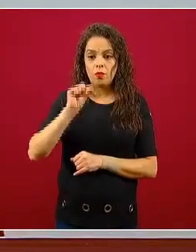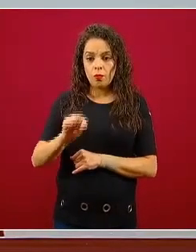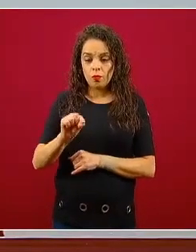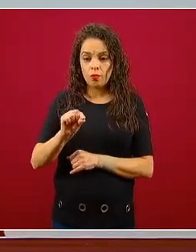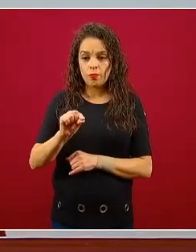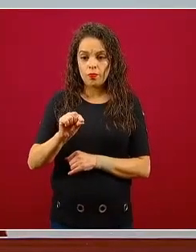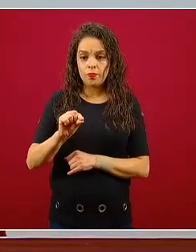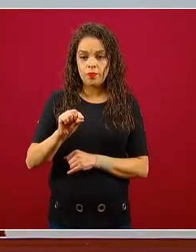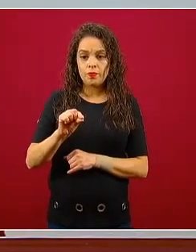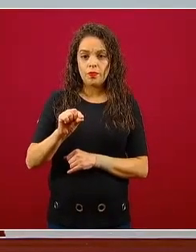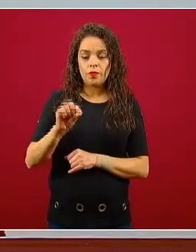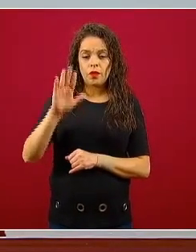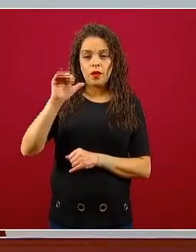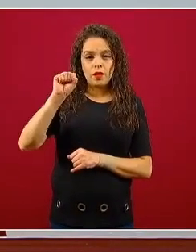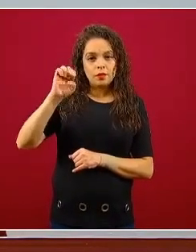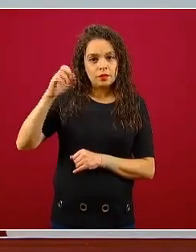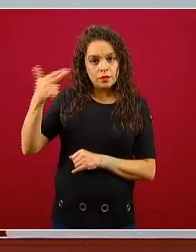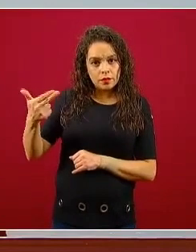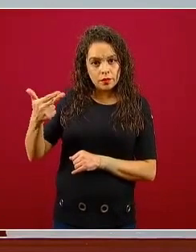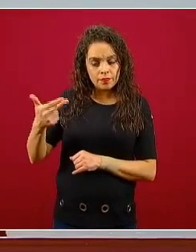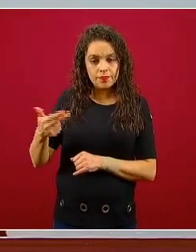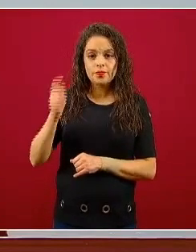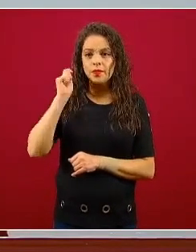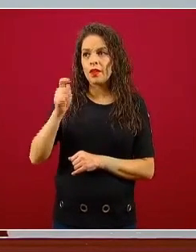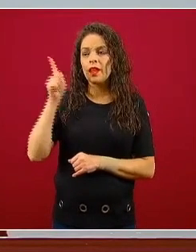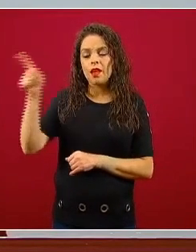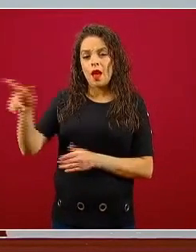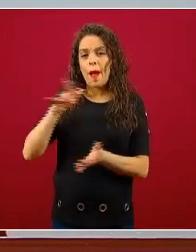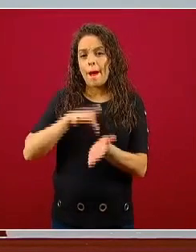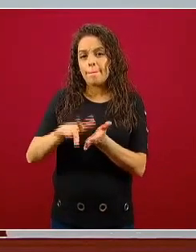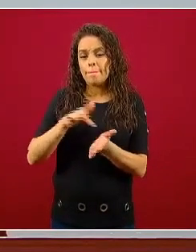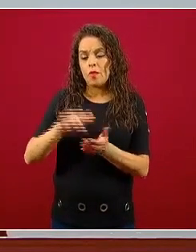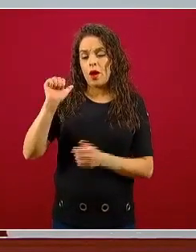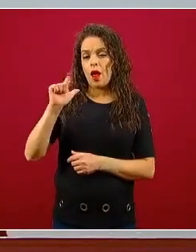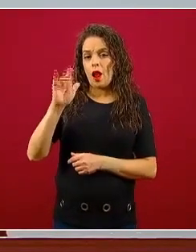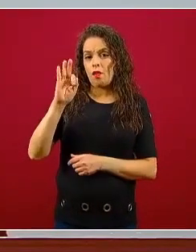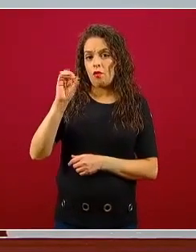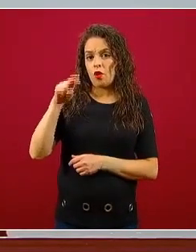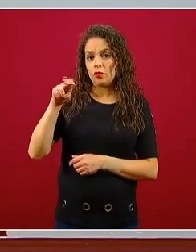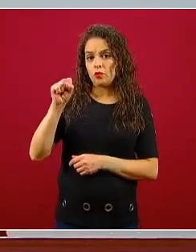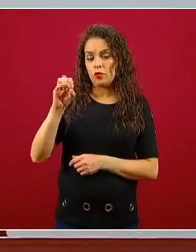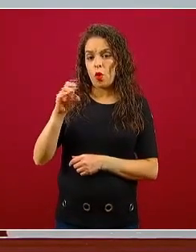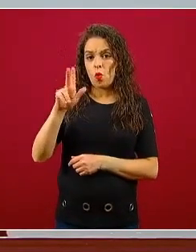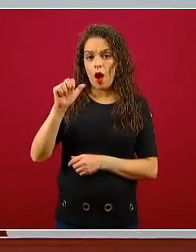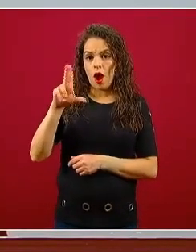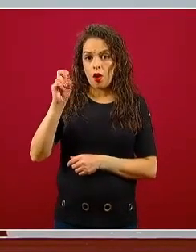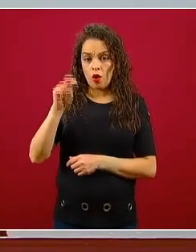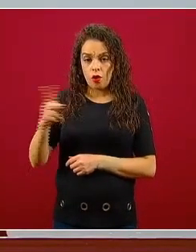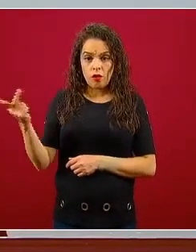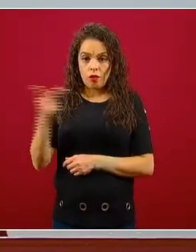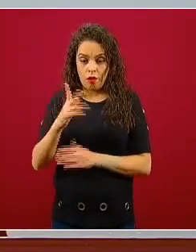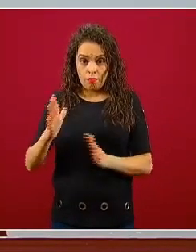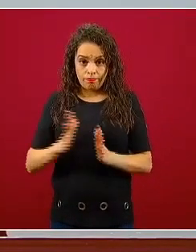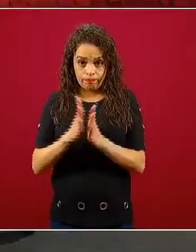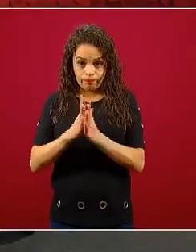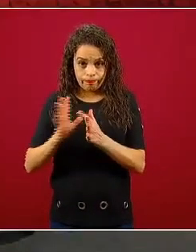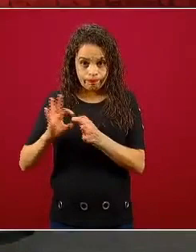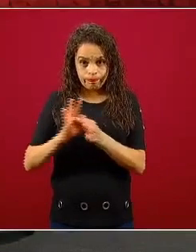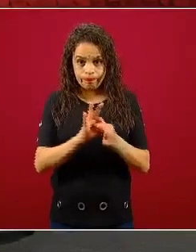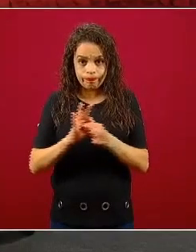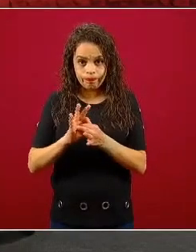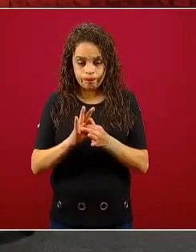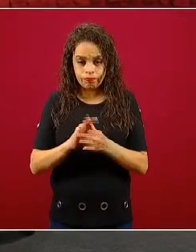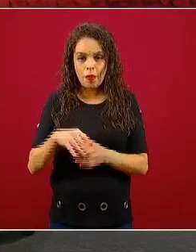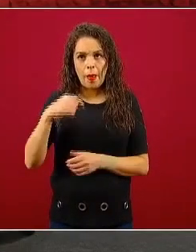www.covid.case.org.mx, donde con el apoyo de Alfonso Cuarón y participan, hemos creado un video que